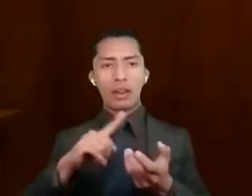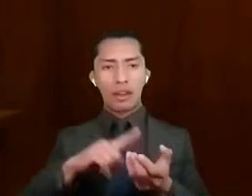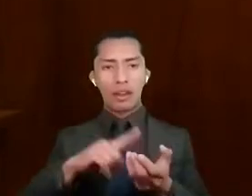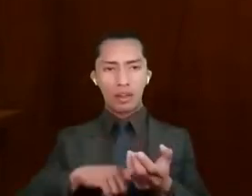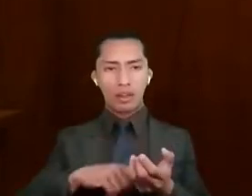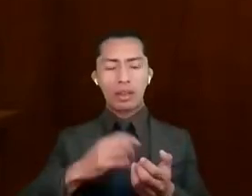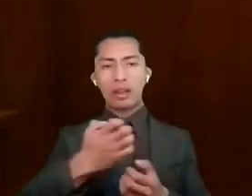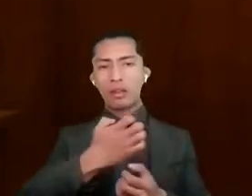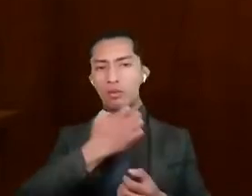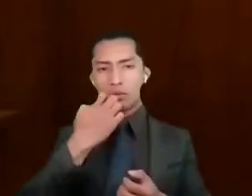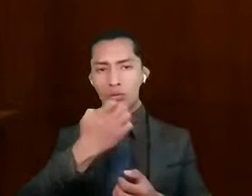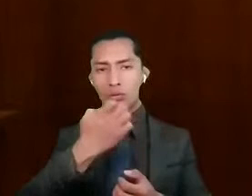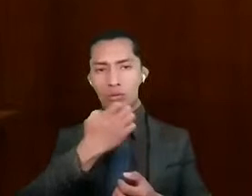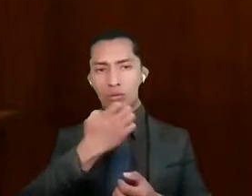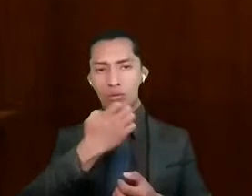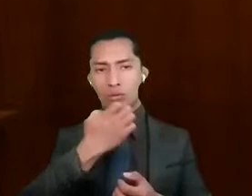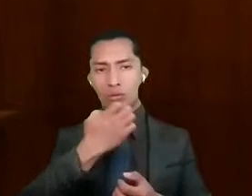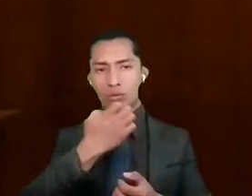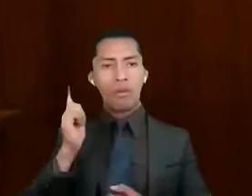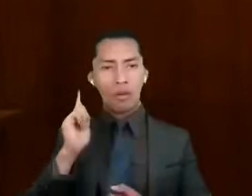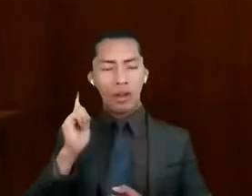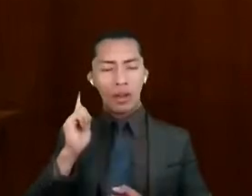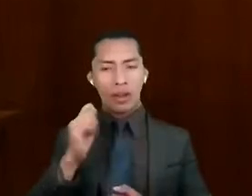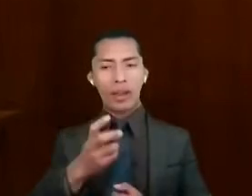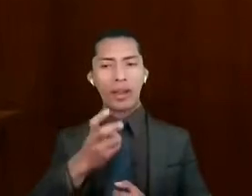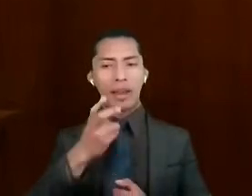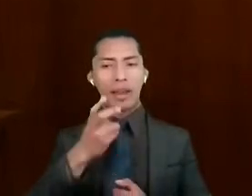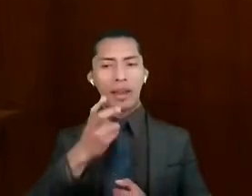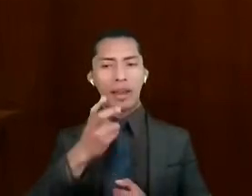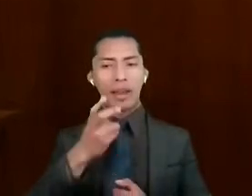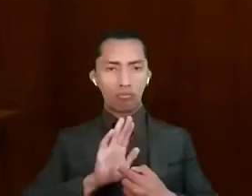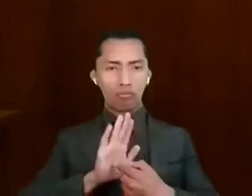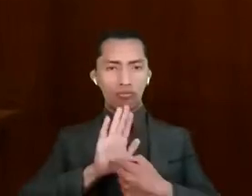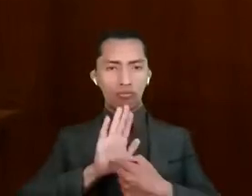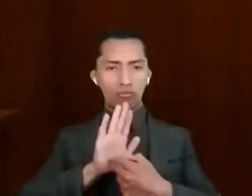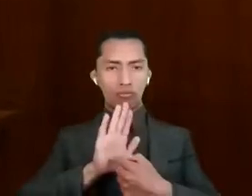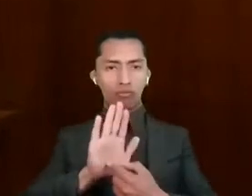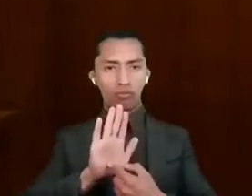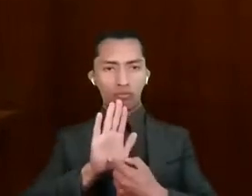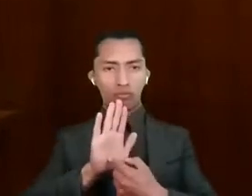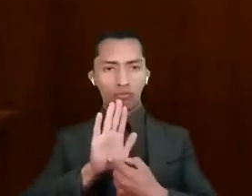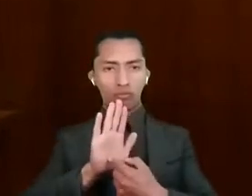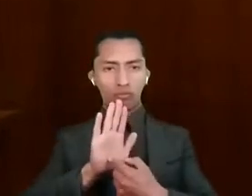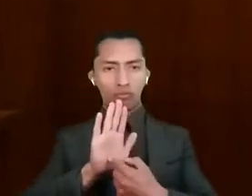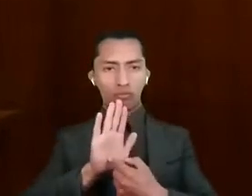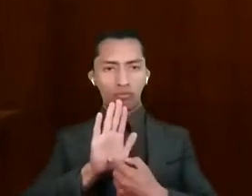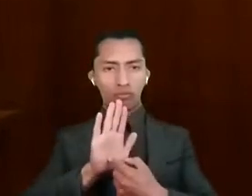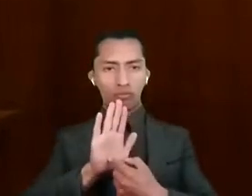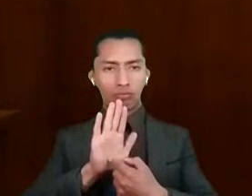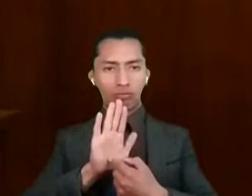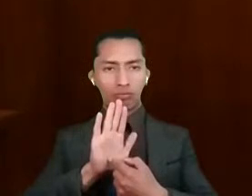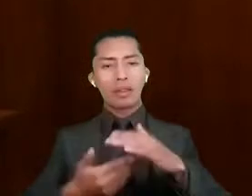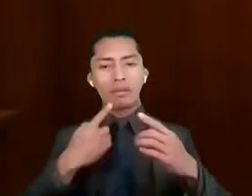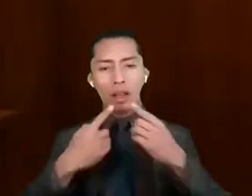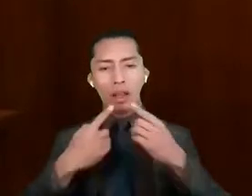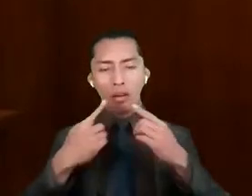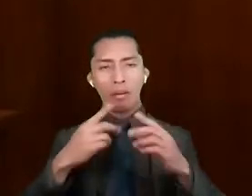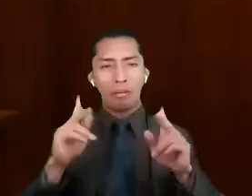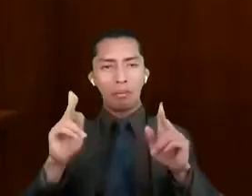que estos resultados que se han tenido permanentemente en las mesas de trabajo por la paz sigan